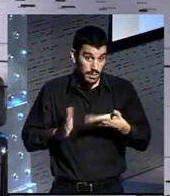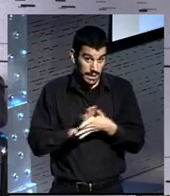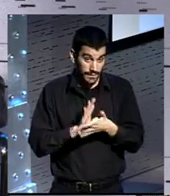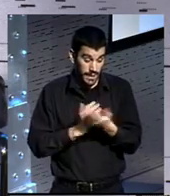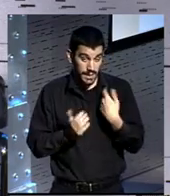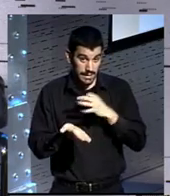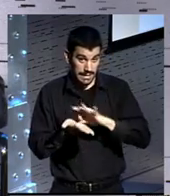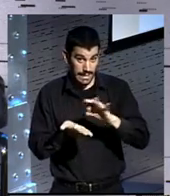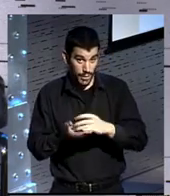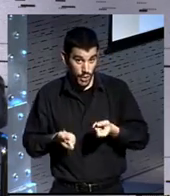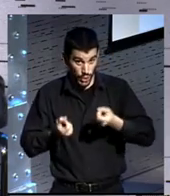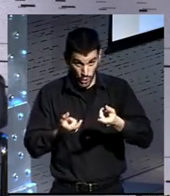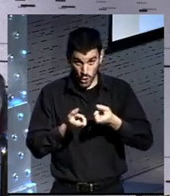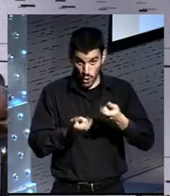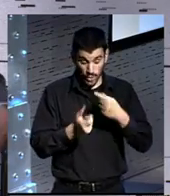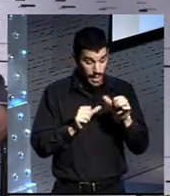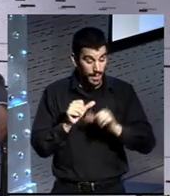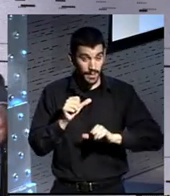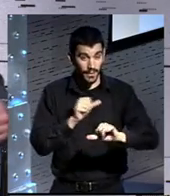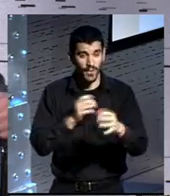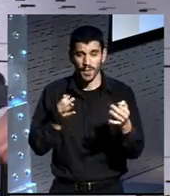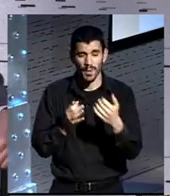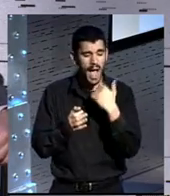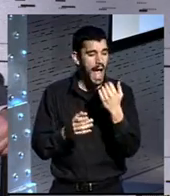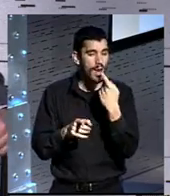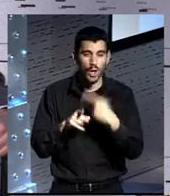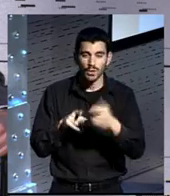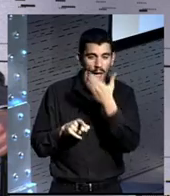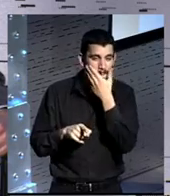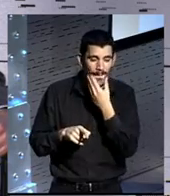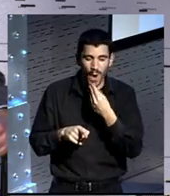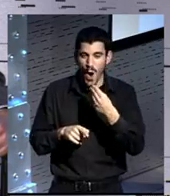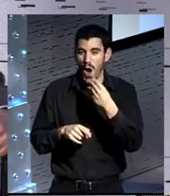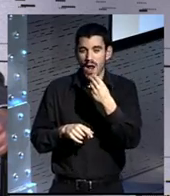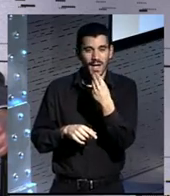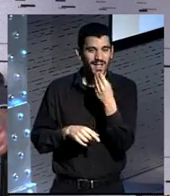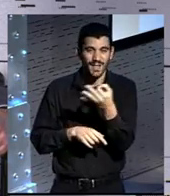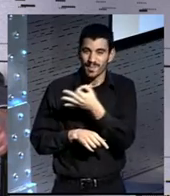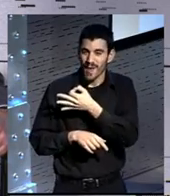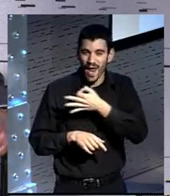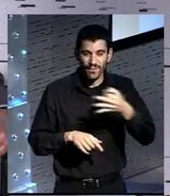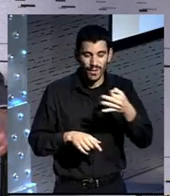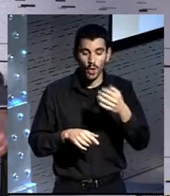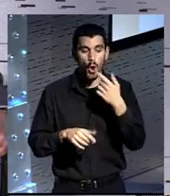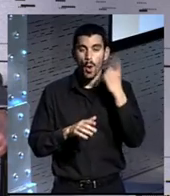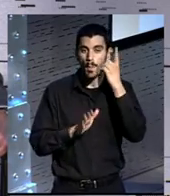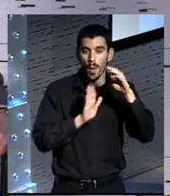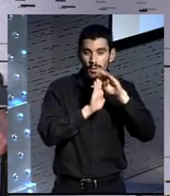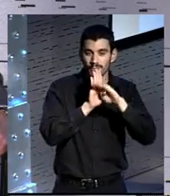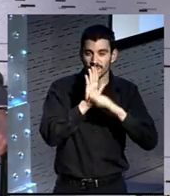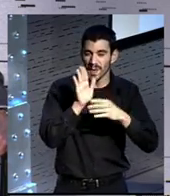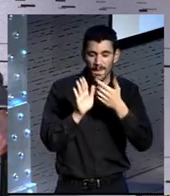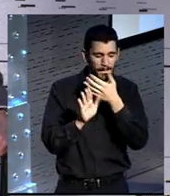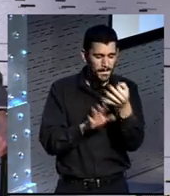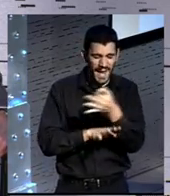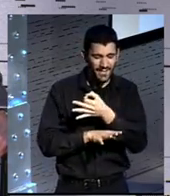bancos a partir de ahora, que por muy bonito que hagamos una web el año que viene o por muy bonito que sea nuestra aplicación en el móvil dentro de 2